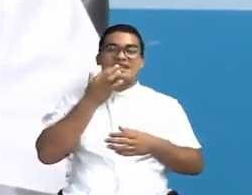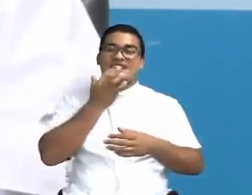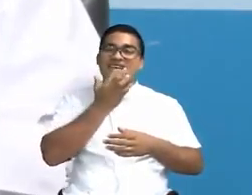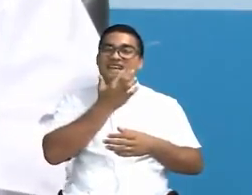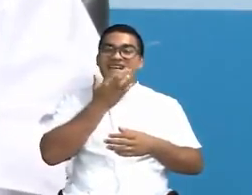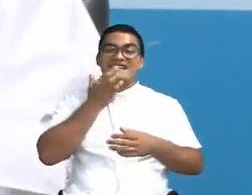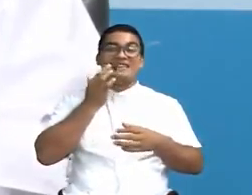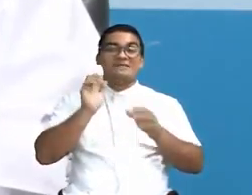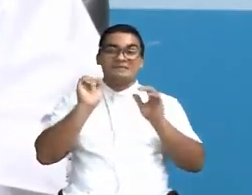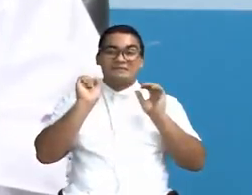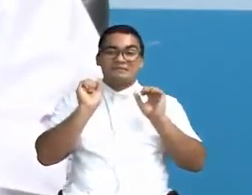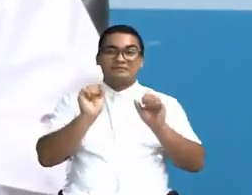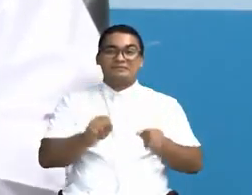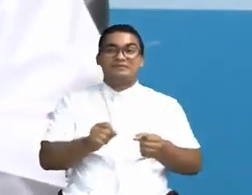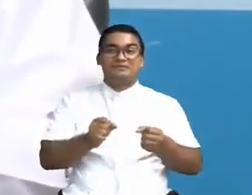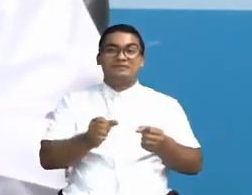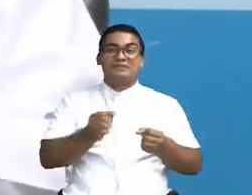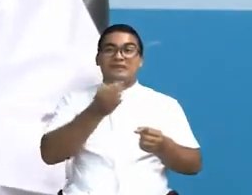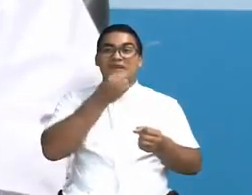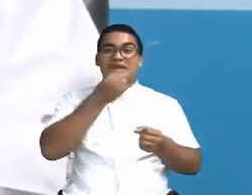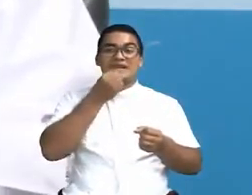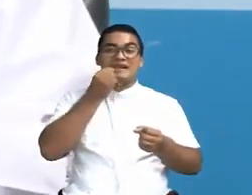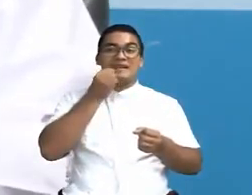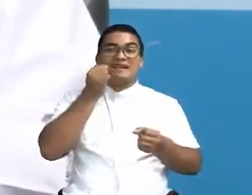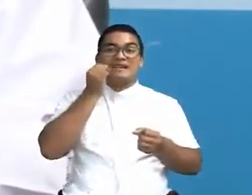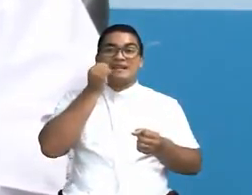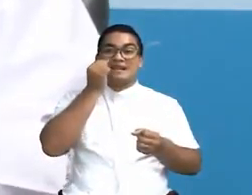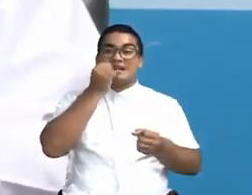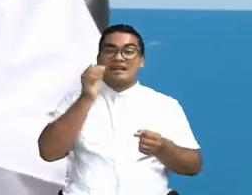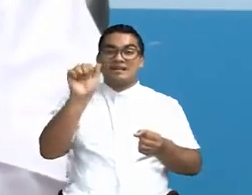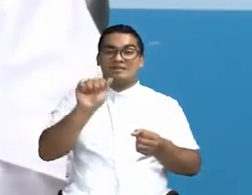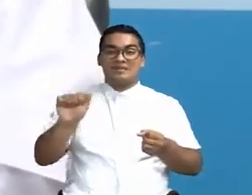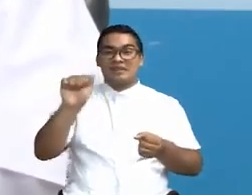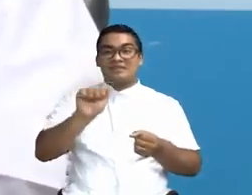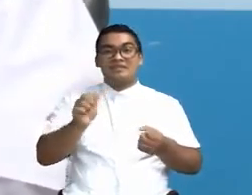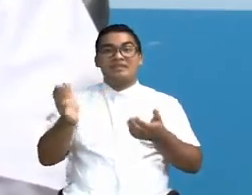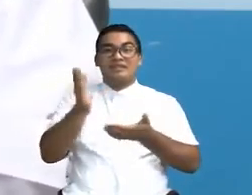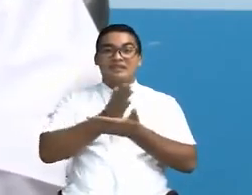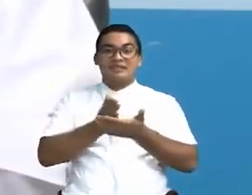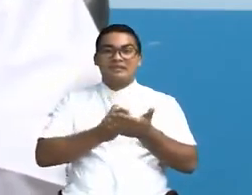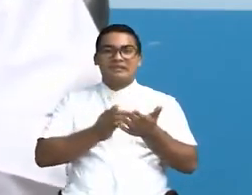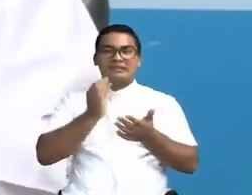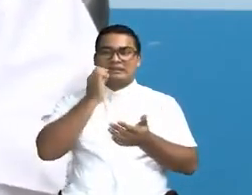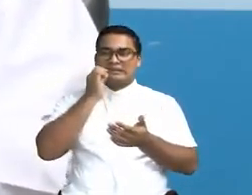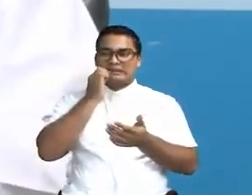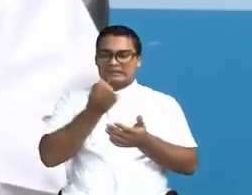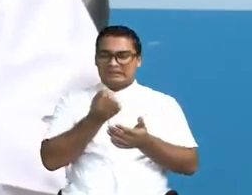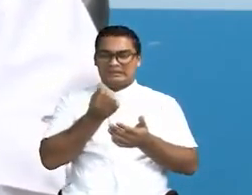a generar lo que son las ampollas, o a veces hay úlceras o